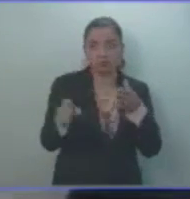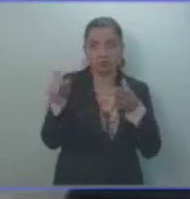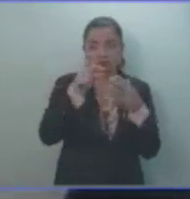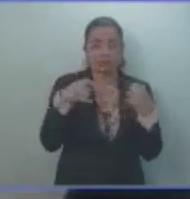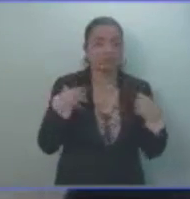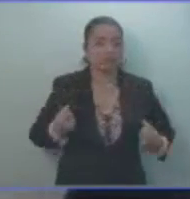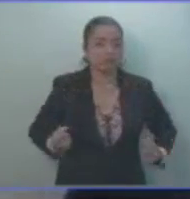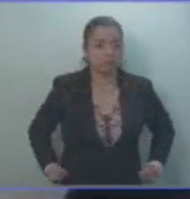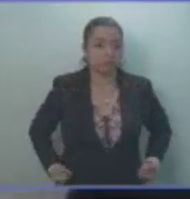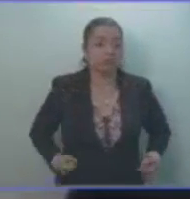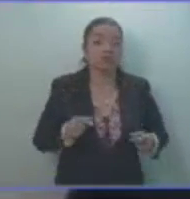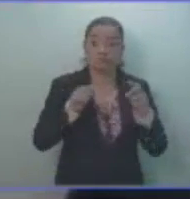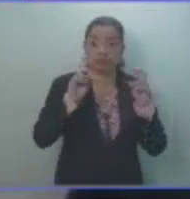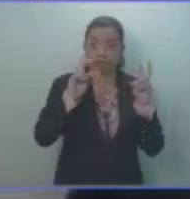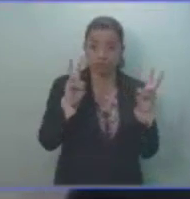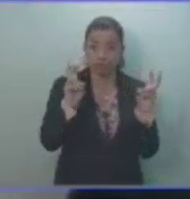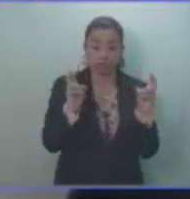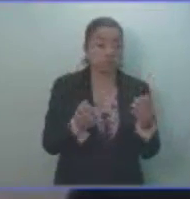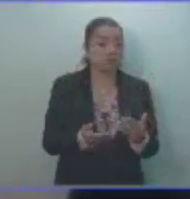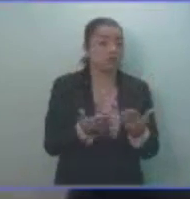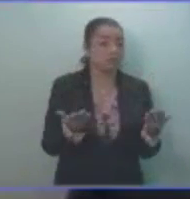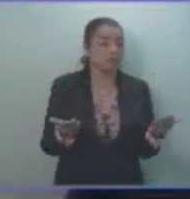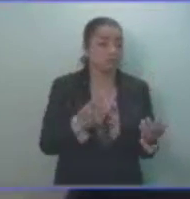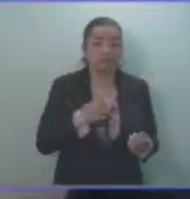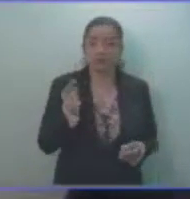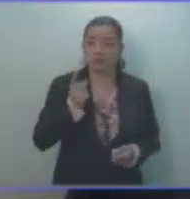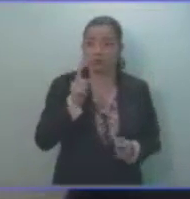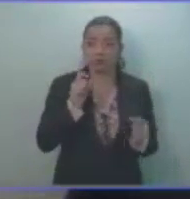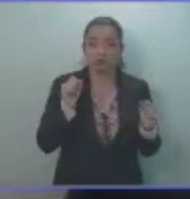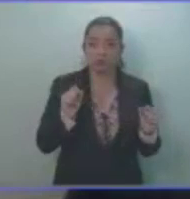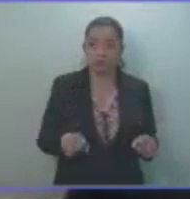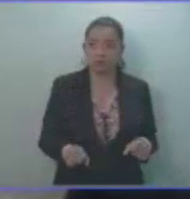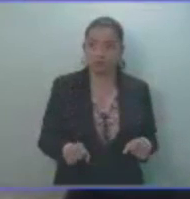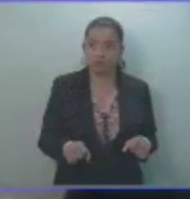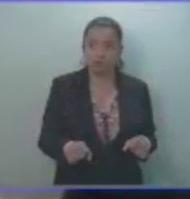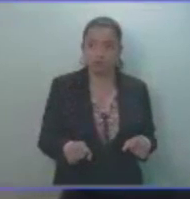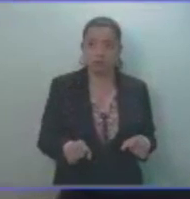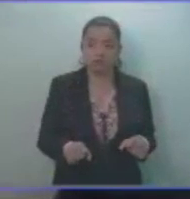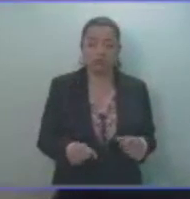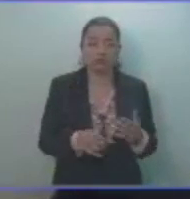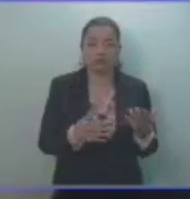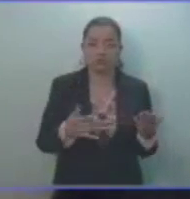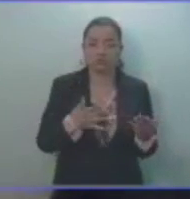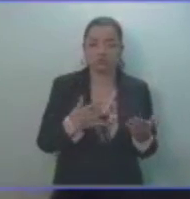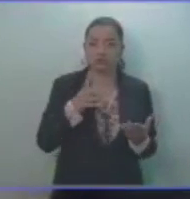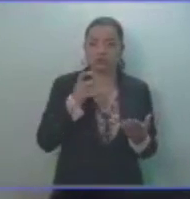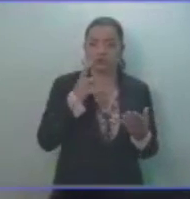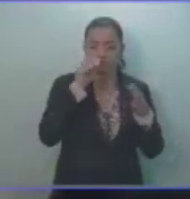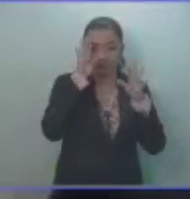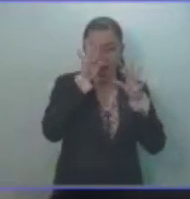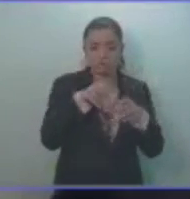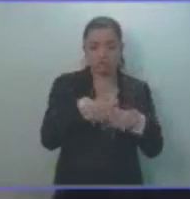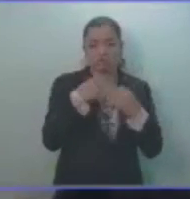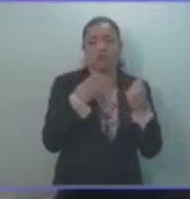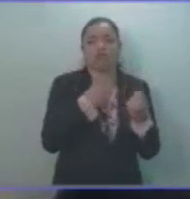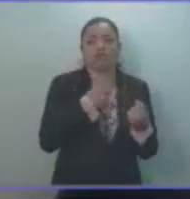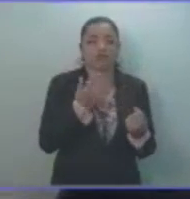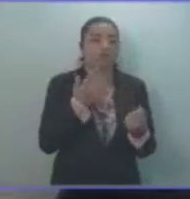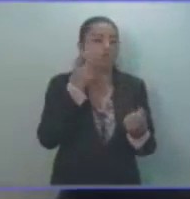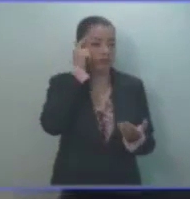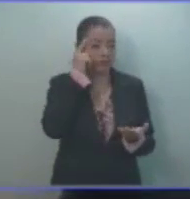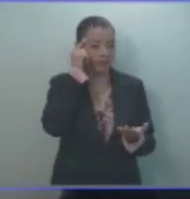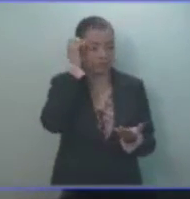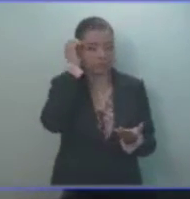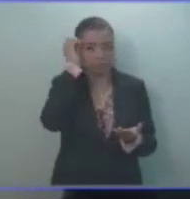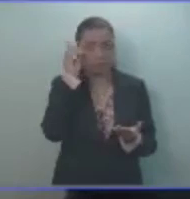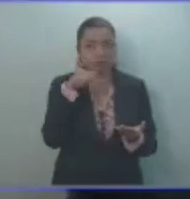Estado. Y sobre esa base, pues yo no puedo valorar, sería una falta de respeto de mi parte valorar, digamos,